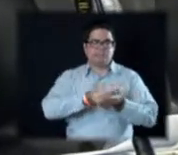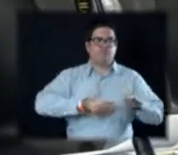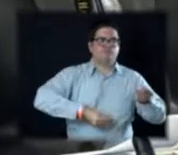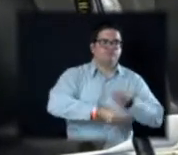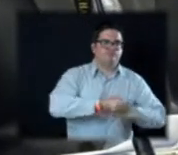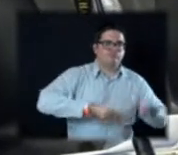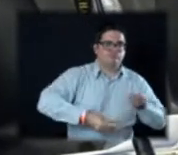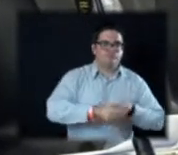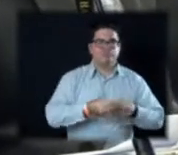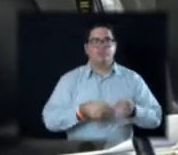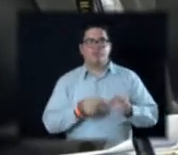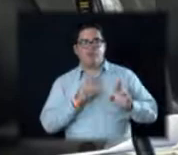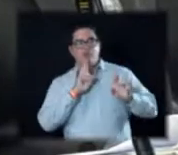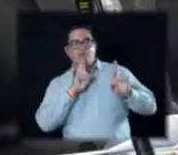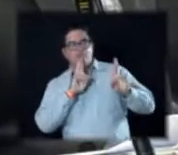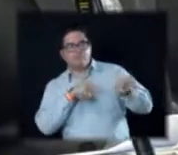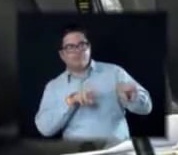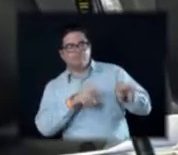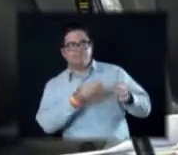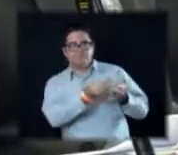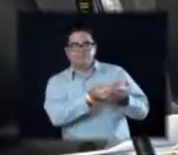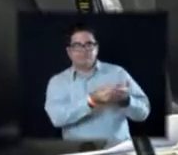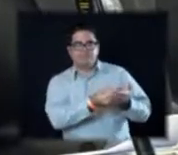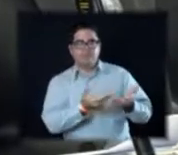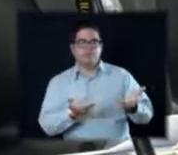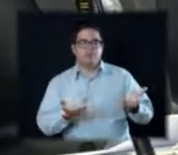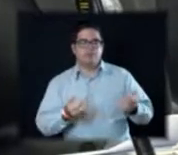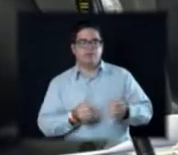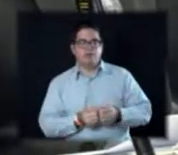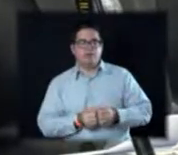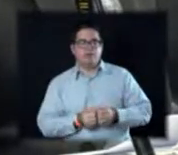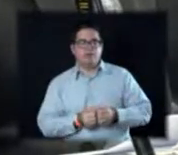pronósticos y para desarrollar un informe